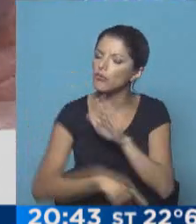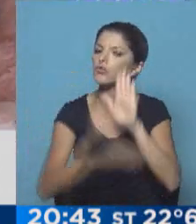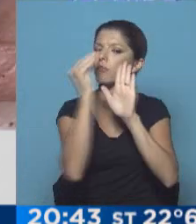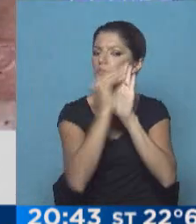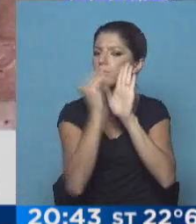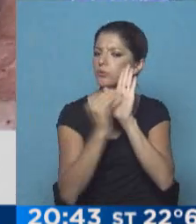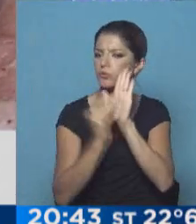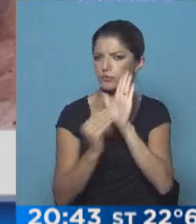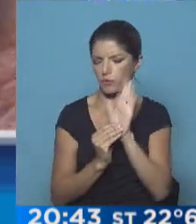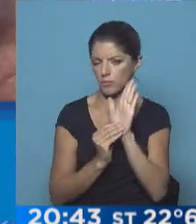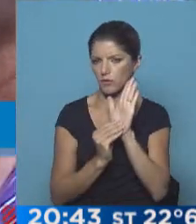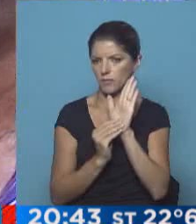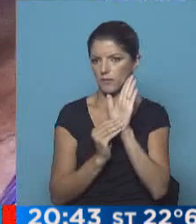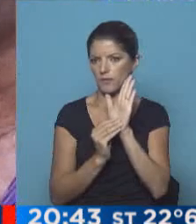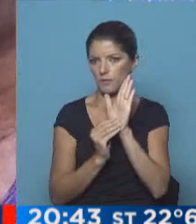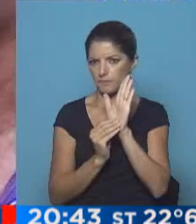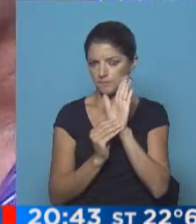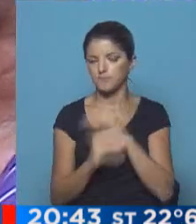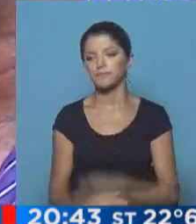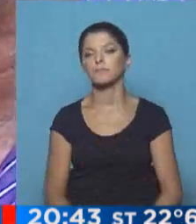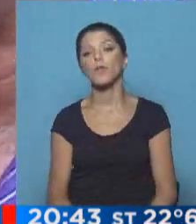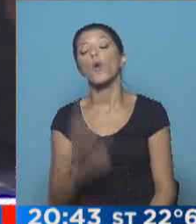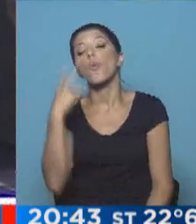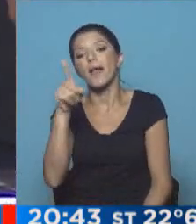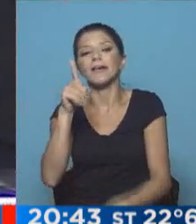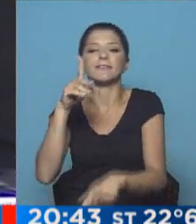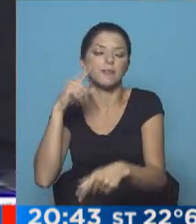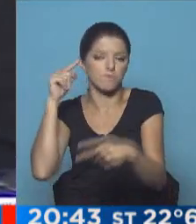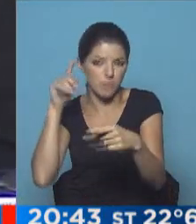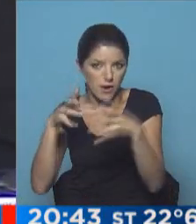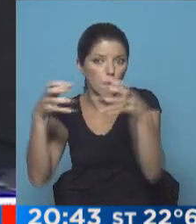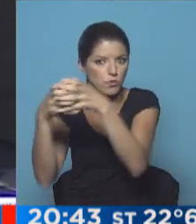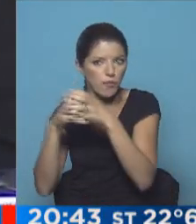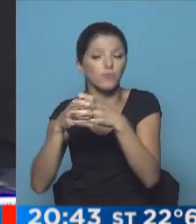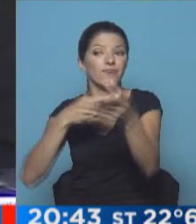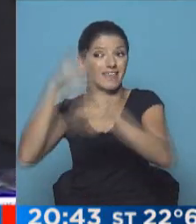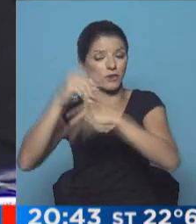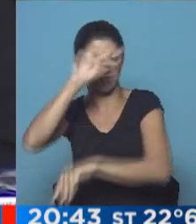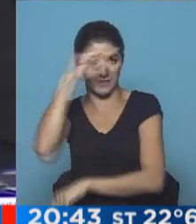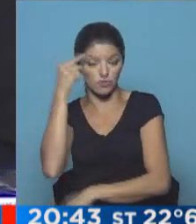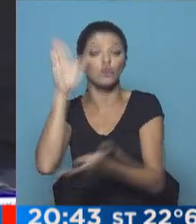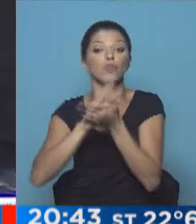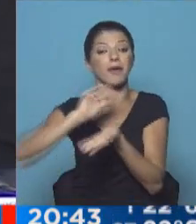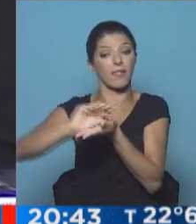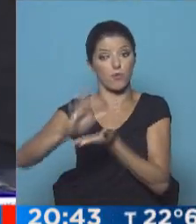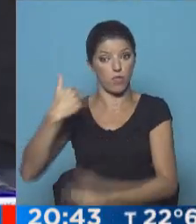papel de los grandes grupos financieros internacionales en relación a la deuda externa argentina.